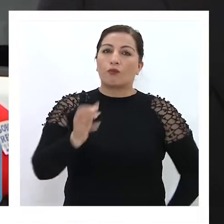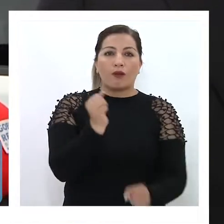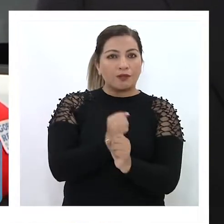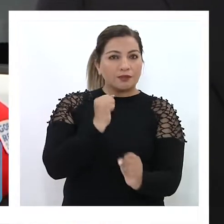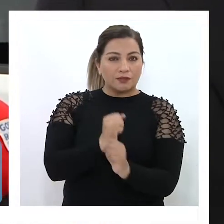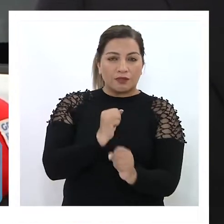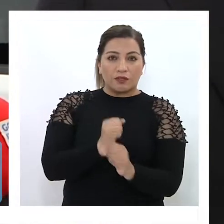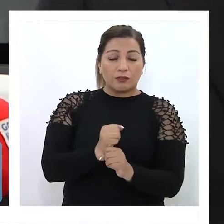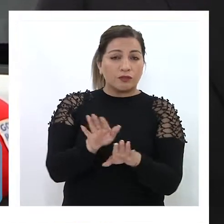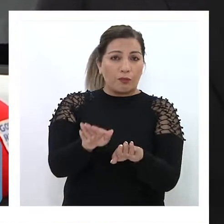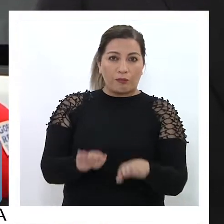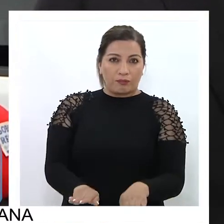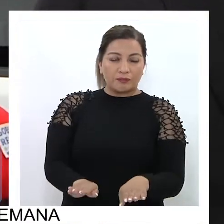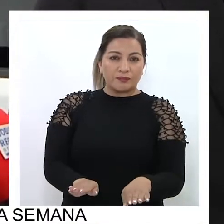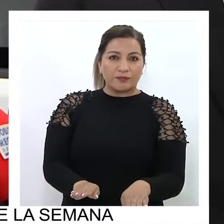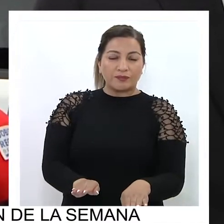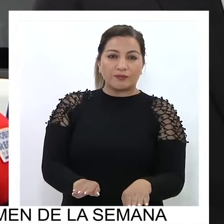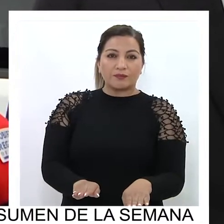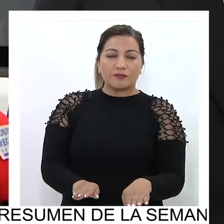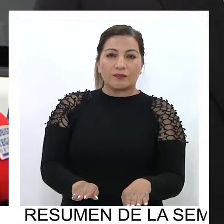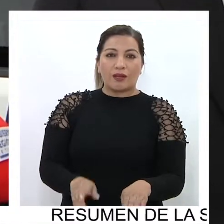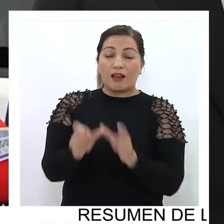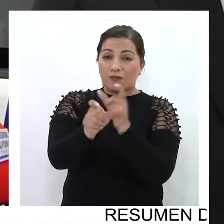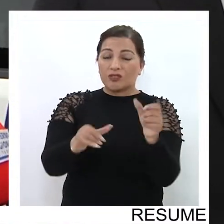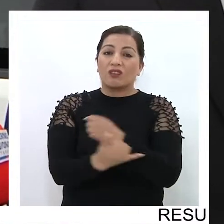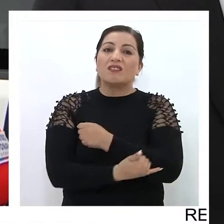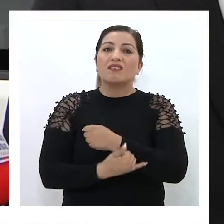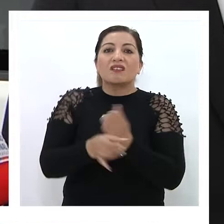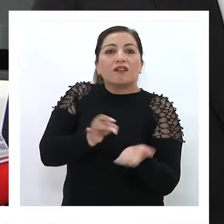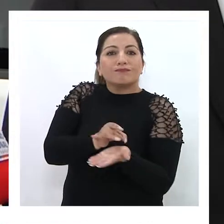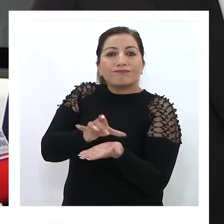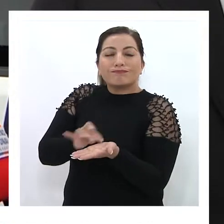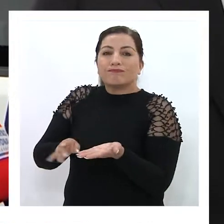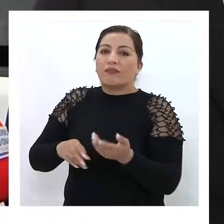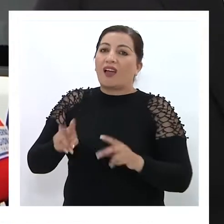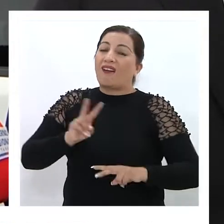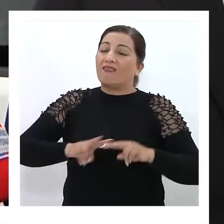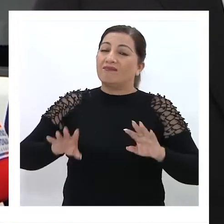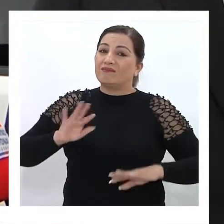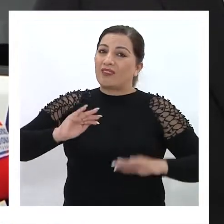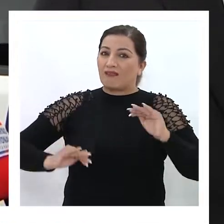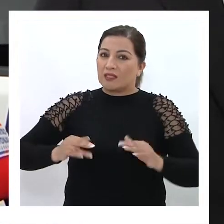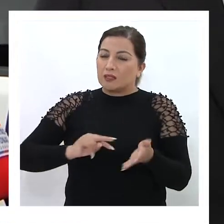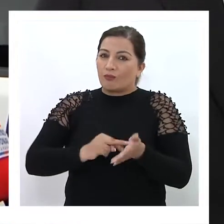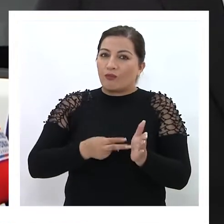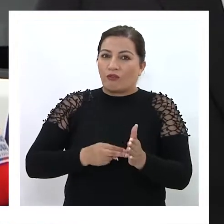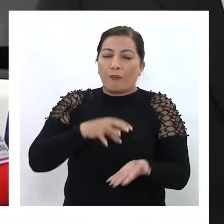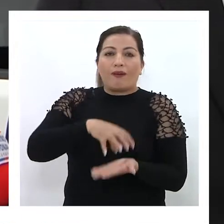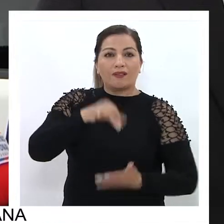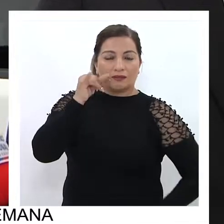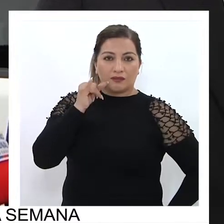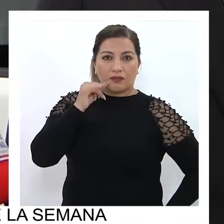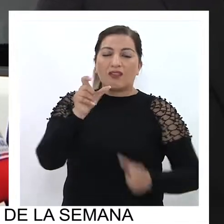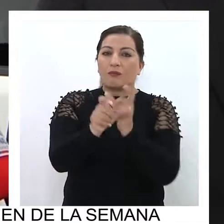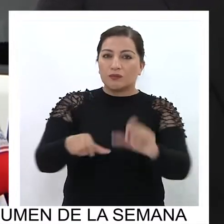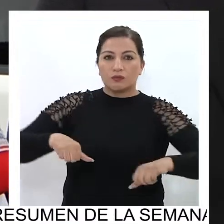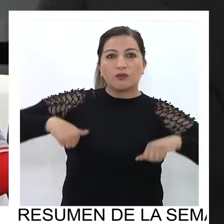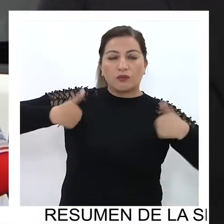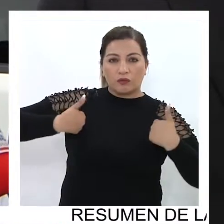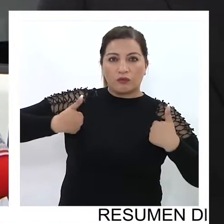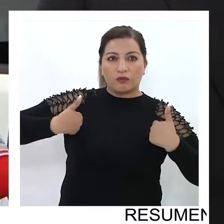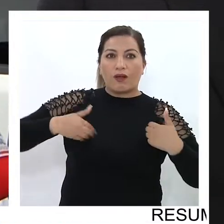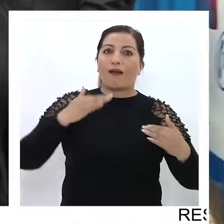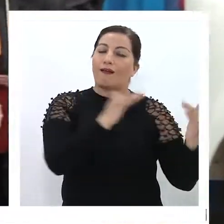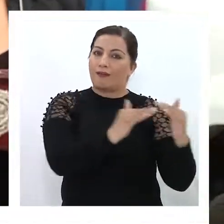seguir trabajando, de tal manera de sacar esta migración que viene a hacerle tanto daño en nuestra región, a nuestros jóvenes,